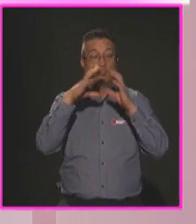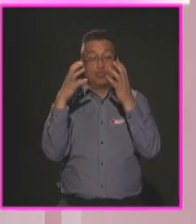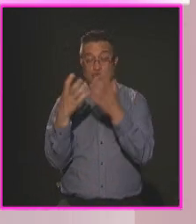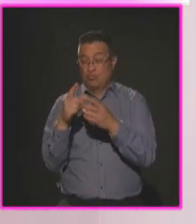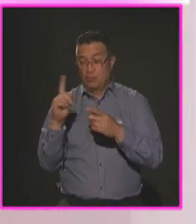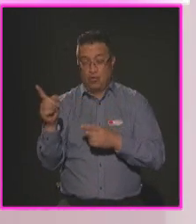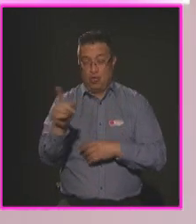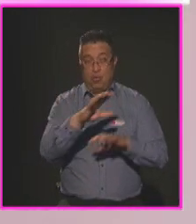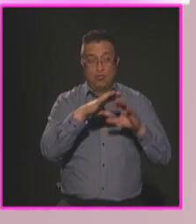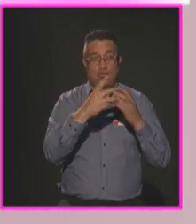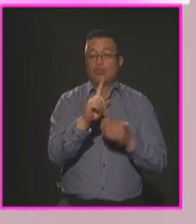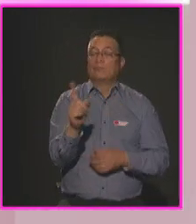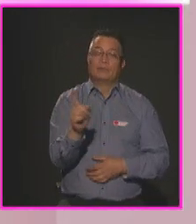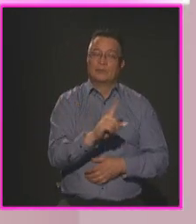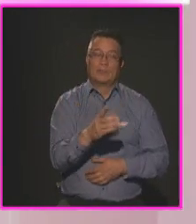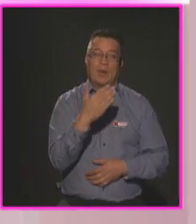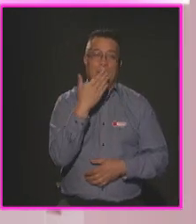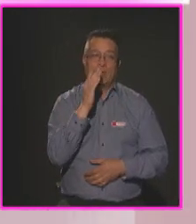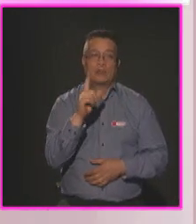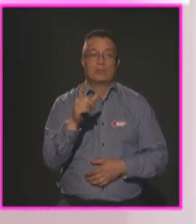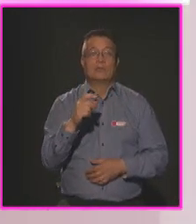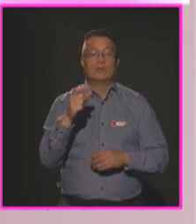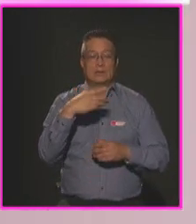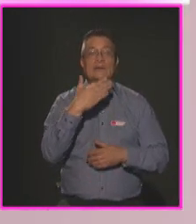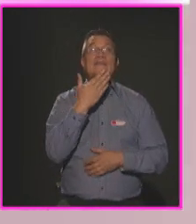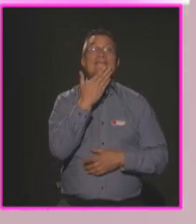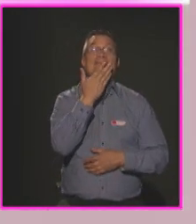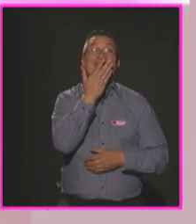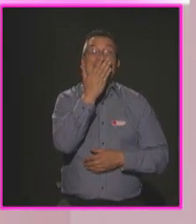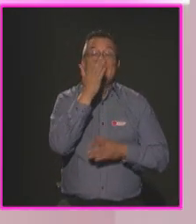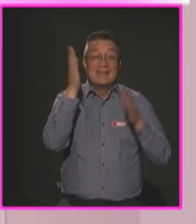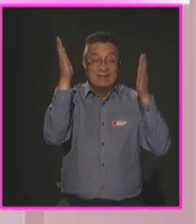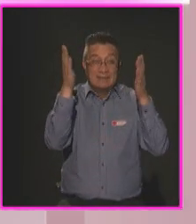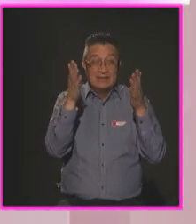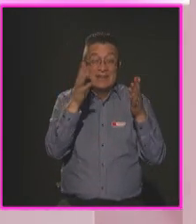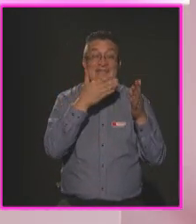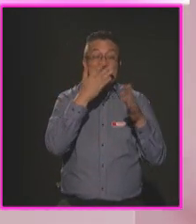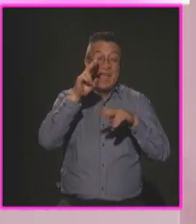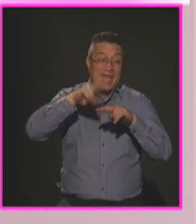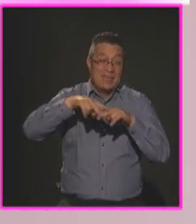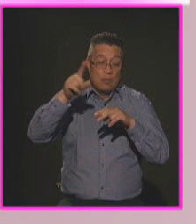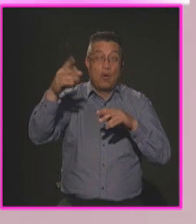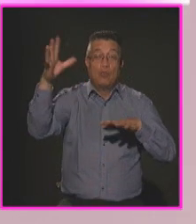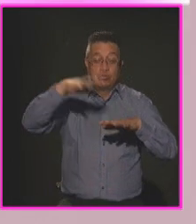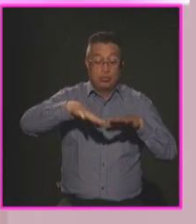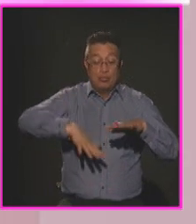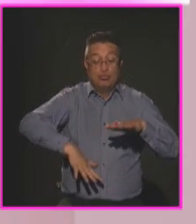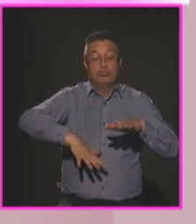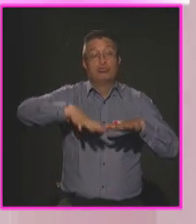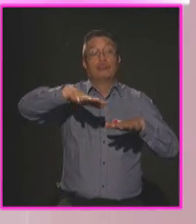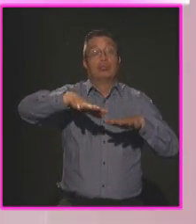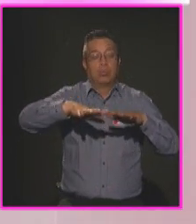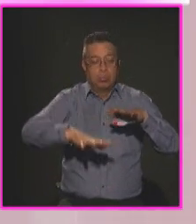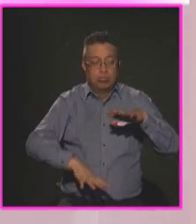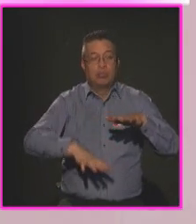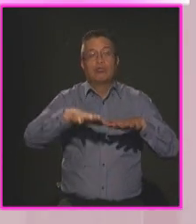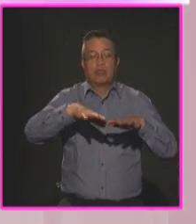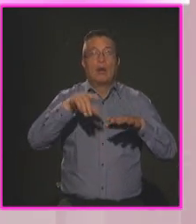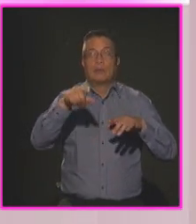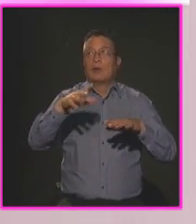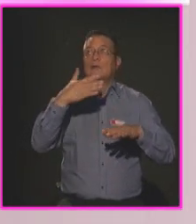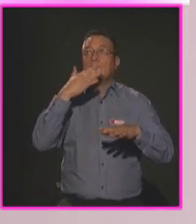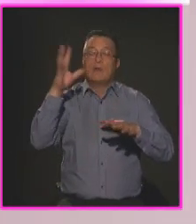mayoría, ya no se recomiendan, porque los glaciares de cabecera se están derritiendo, entonces después no hay con cómo llenar el embalse. Cosa de ver